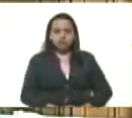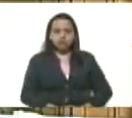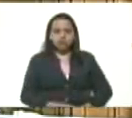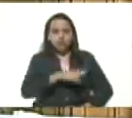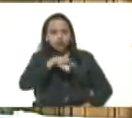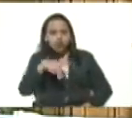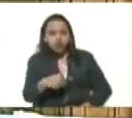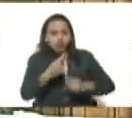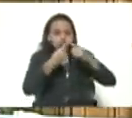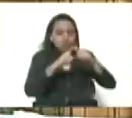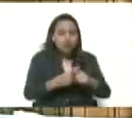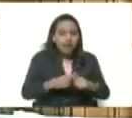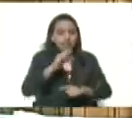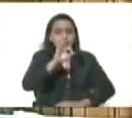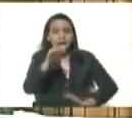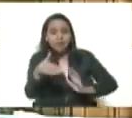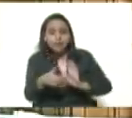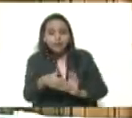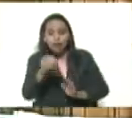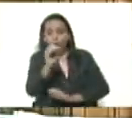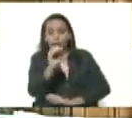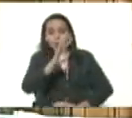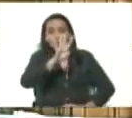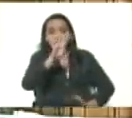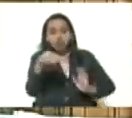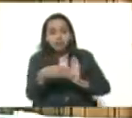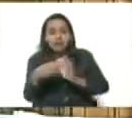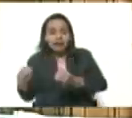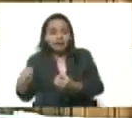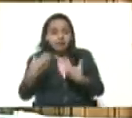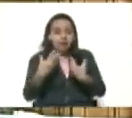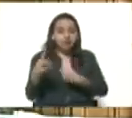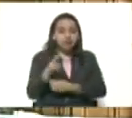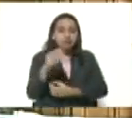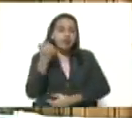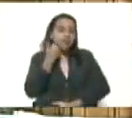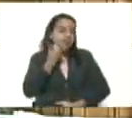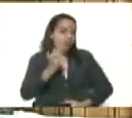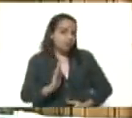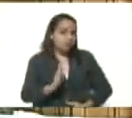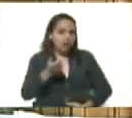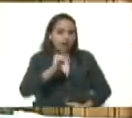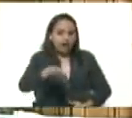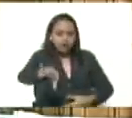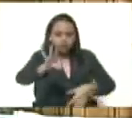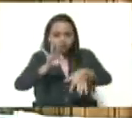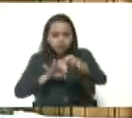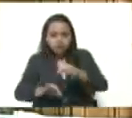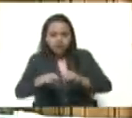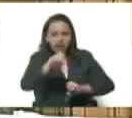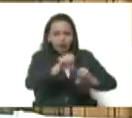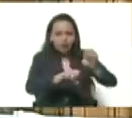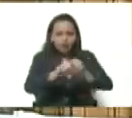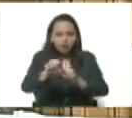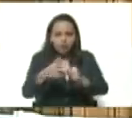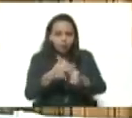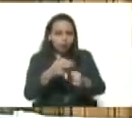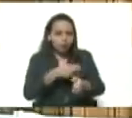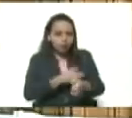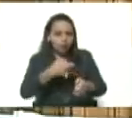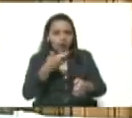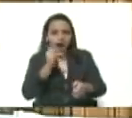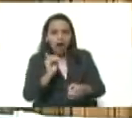Nosotros calculamos que entre 3.000 a 4.000 entraron enfermos. Se le han hecho los exámenes para seguridad